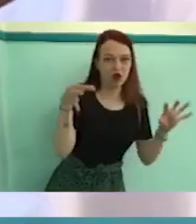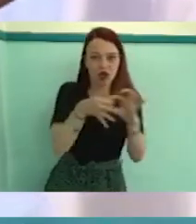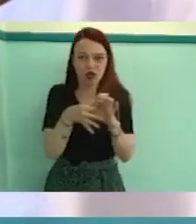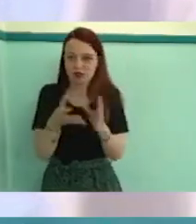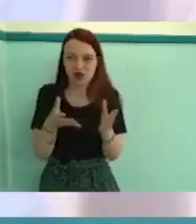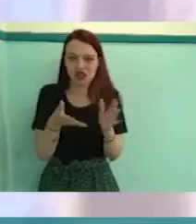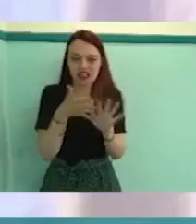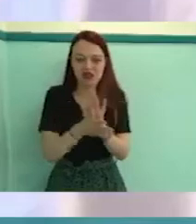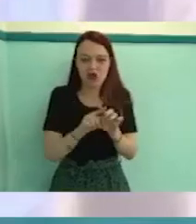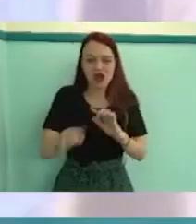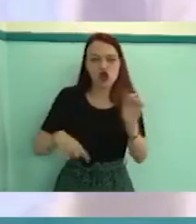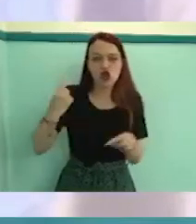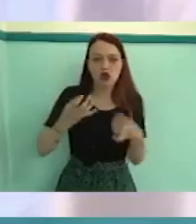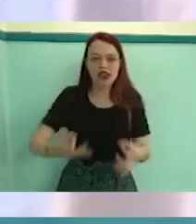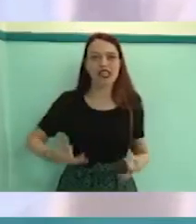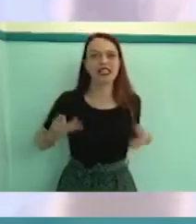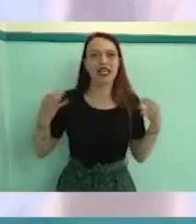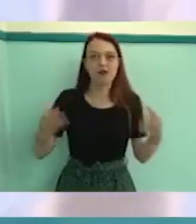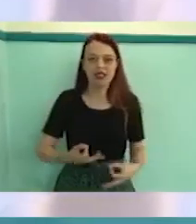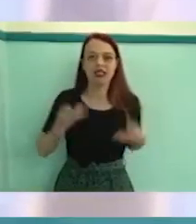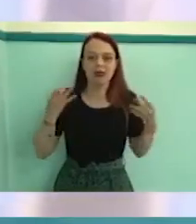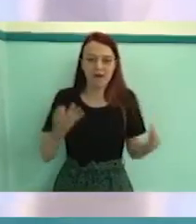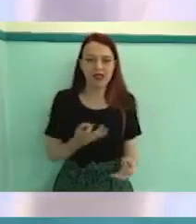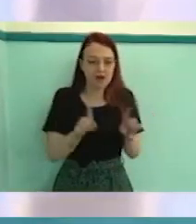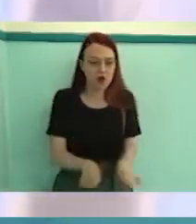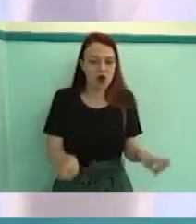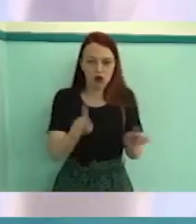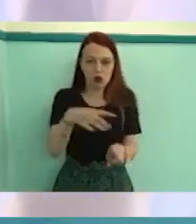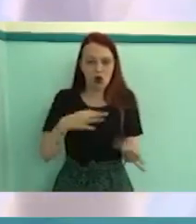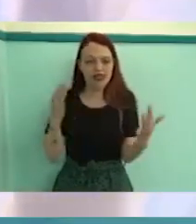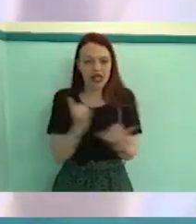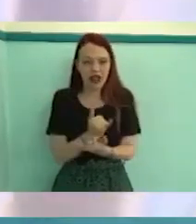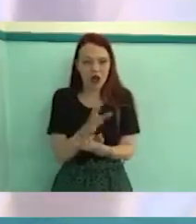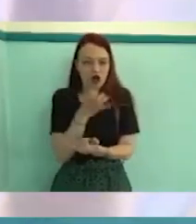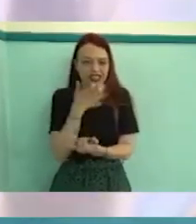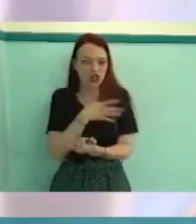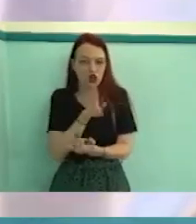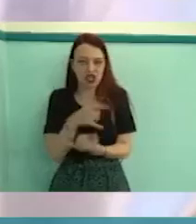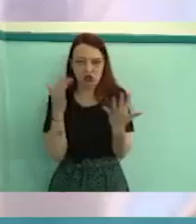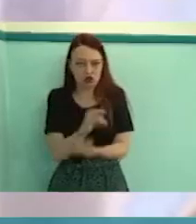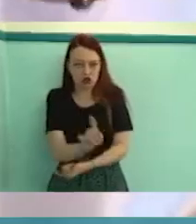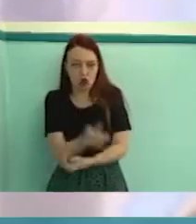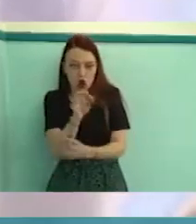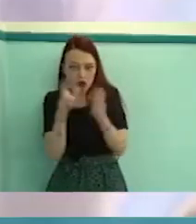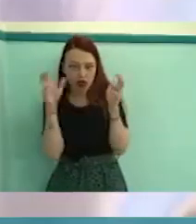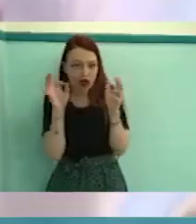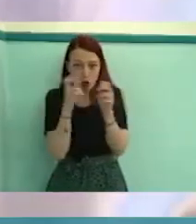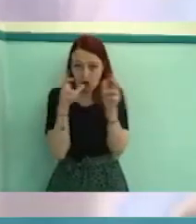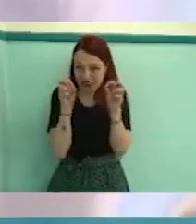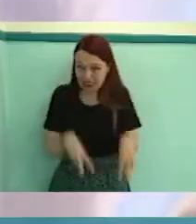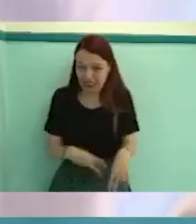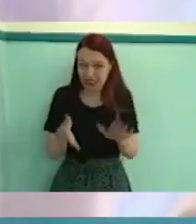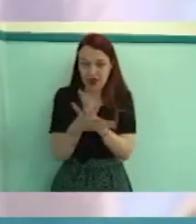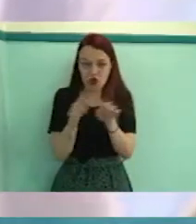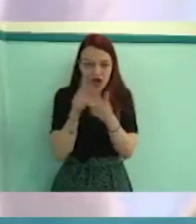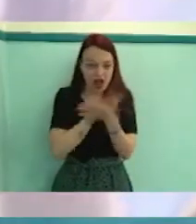una consecuencia siempre en todos los casos tú puedes adelgazar O puedes no adelgazar O puedes engordar O puedes no engordar el foco nunca Tenía que